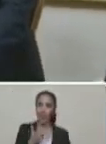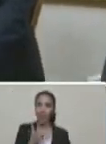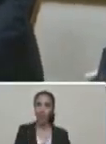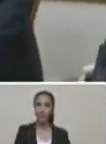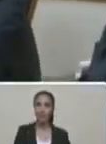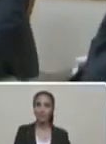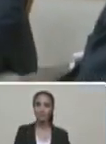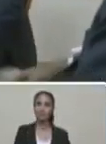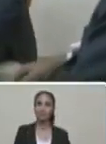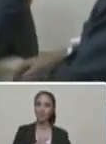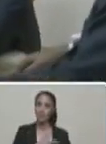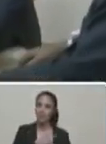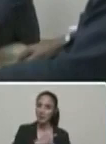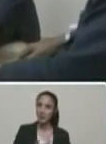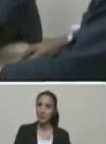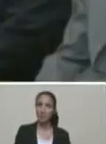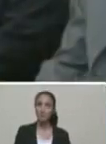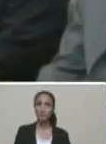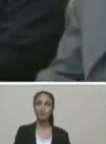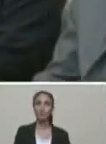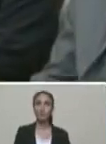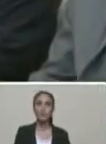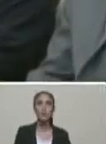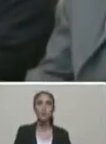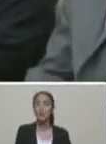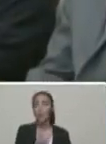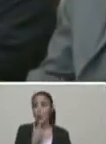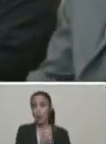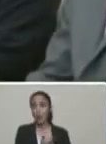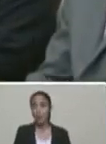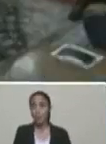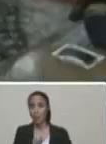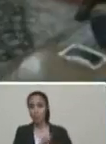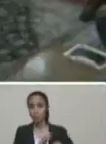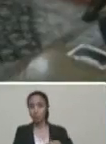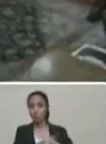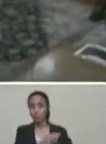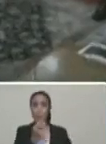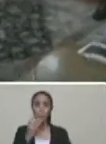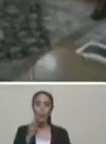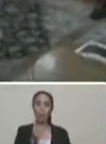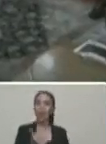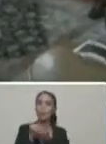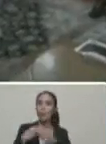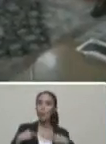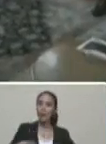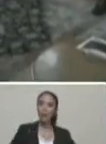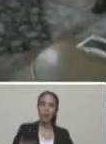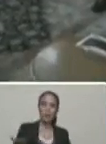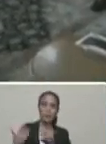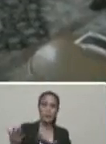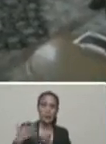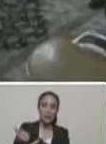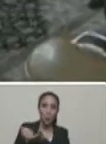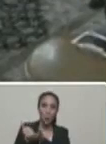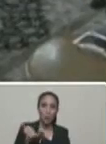Le dije, miren, si nosotros dependiéramos de la ayuda humanitaria que llaman,